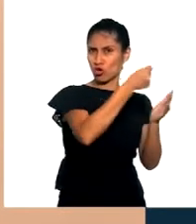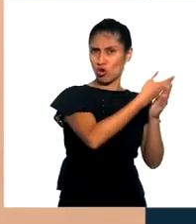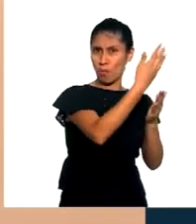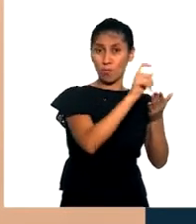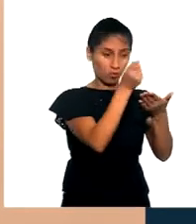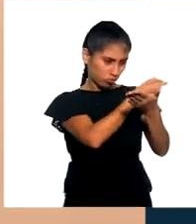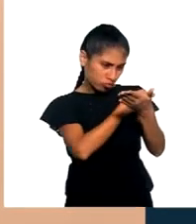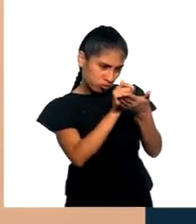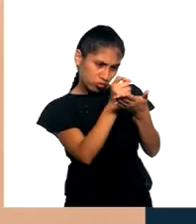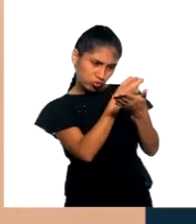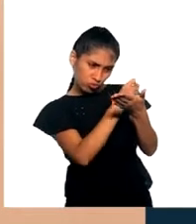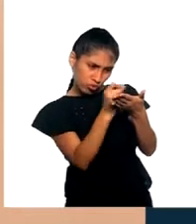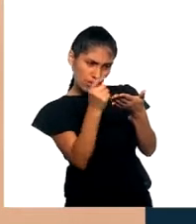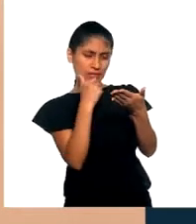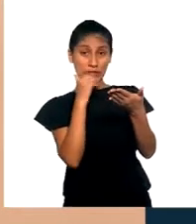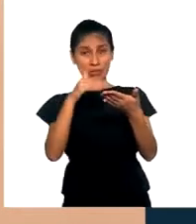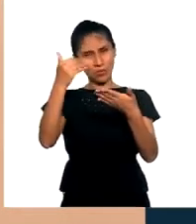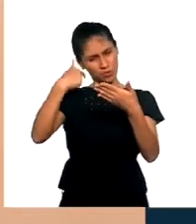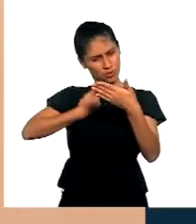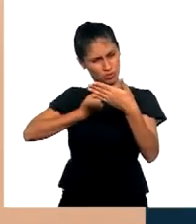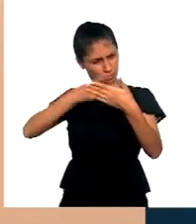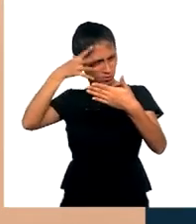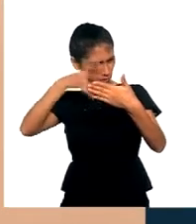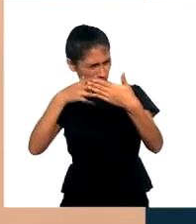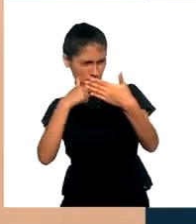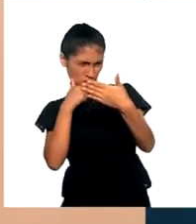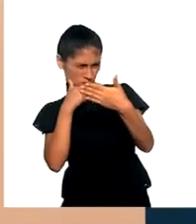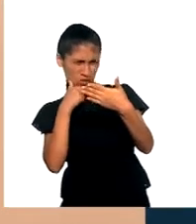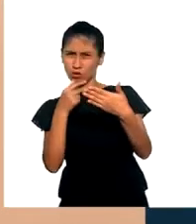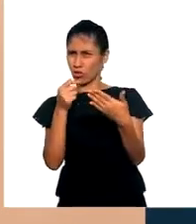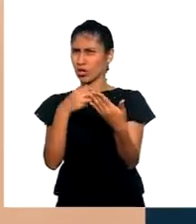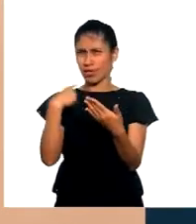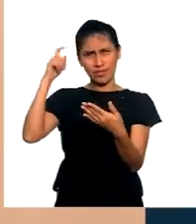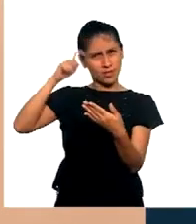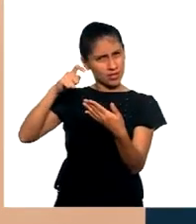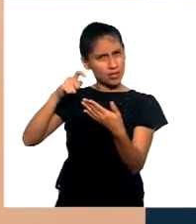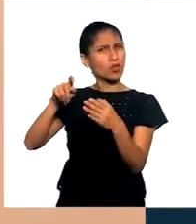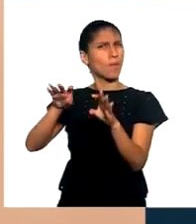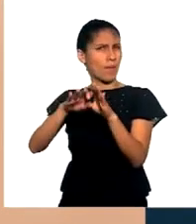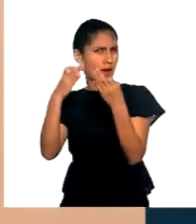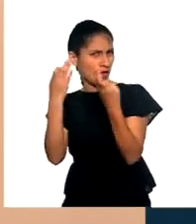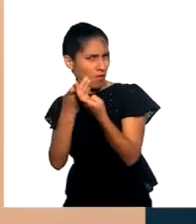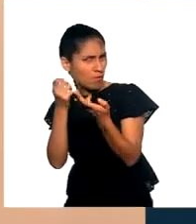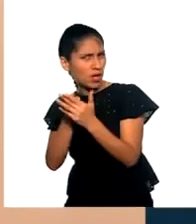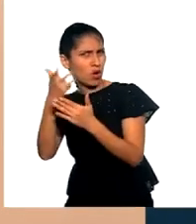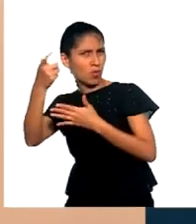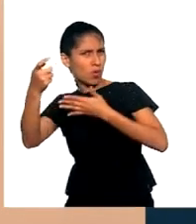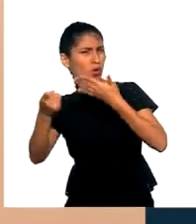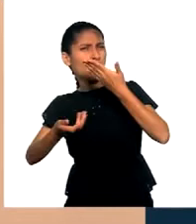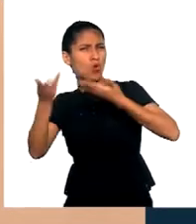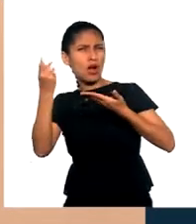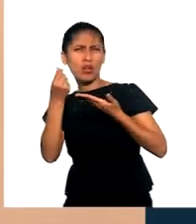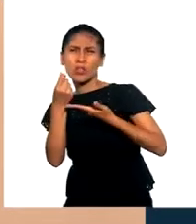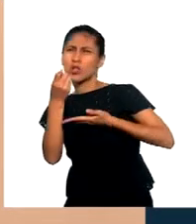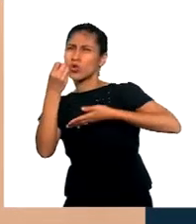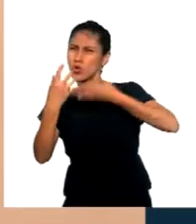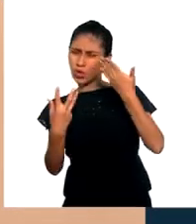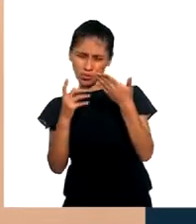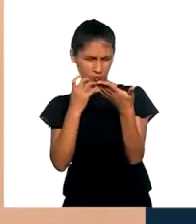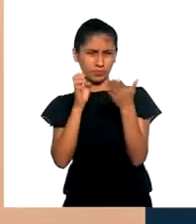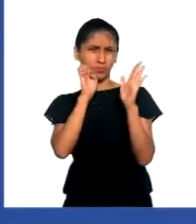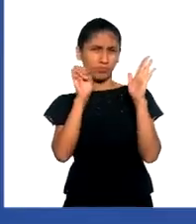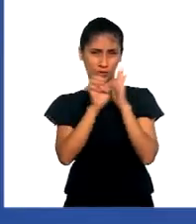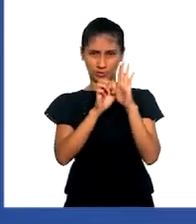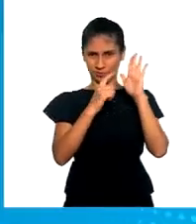documento sencillo donde calculamos y proyectamos nuestros gastos familiares en función a nuestros ingresos en la práctica luciría algo así como esta